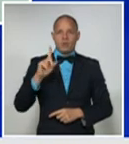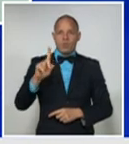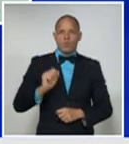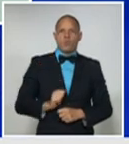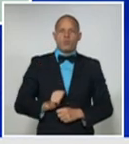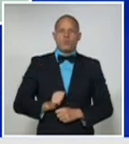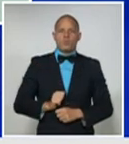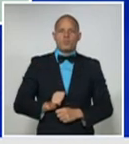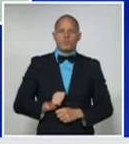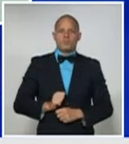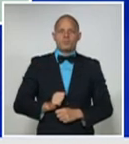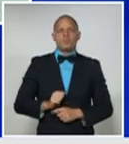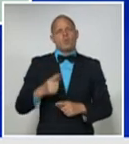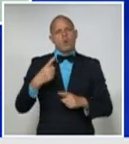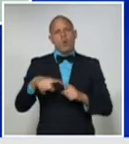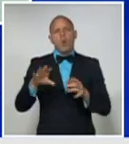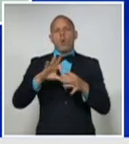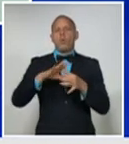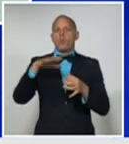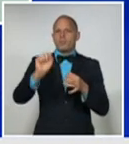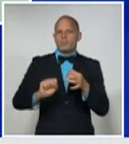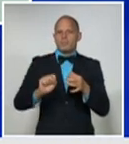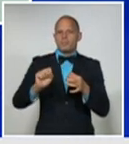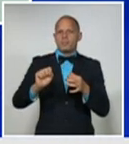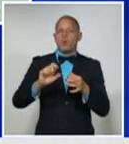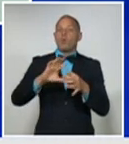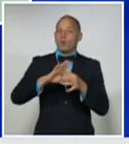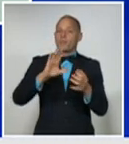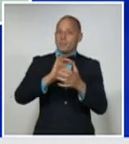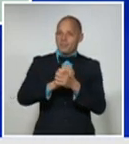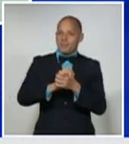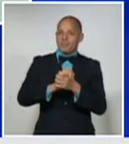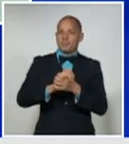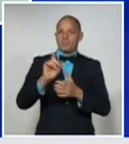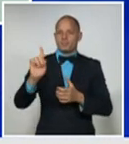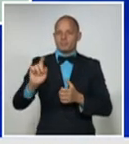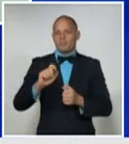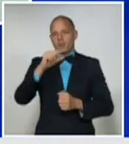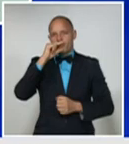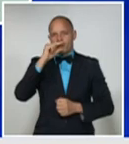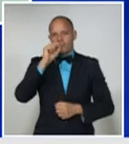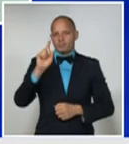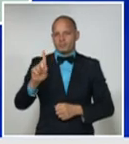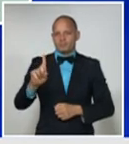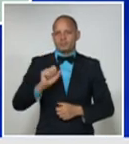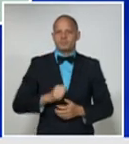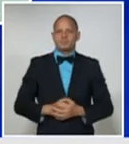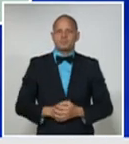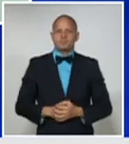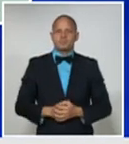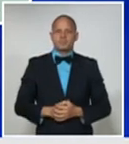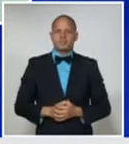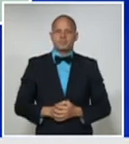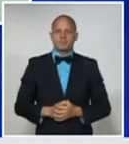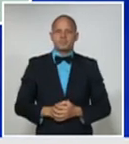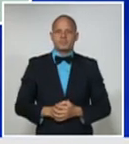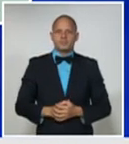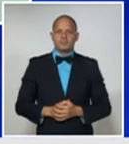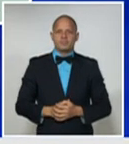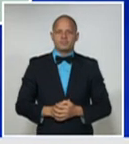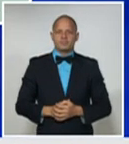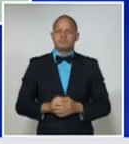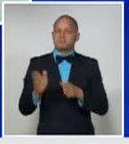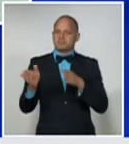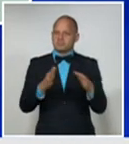Y Alquizar, Guira de Melena y Bauta con un caso autóctono cada uno. La